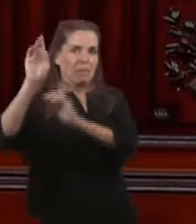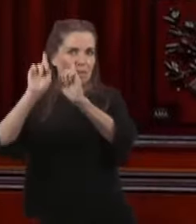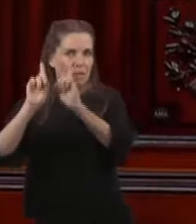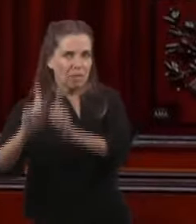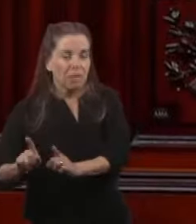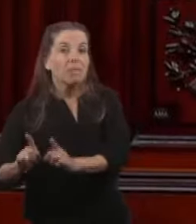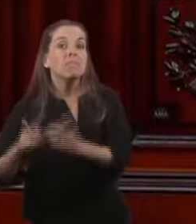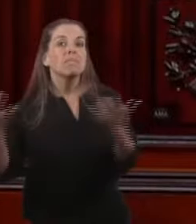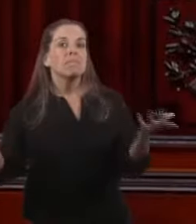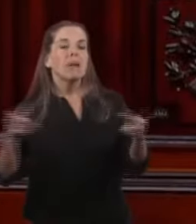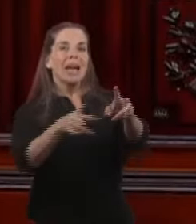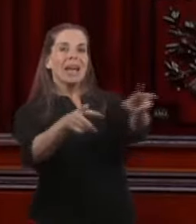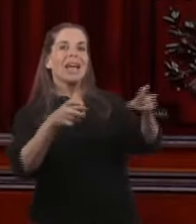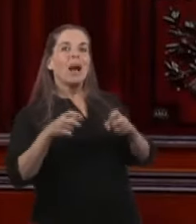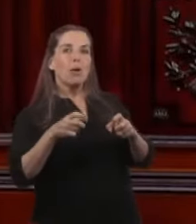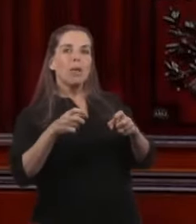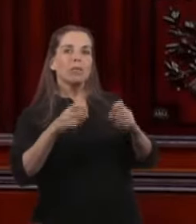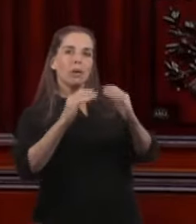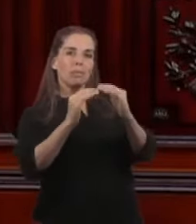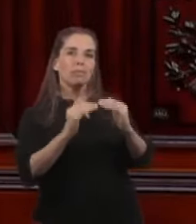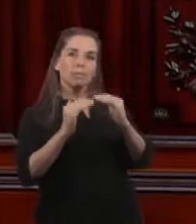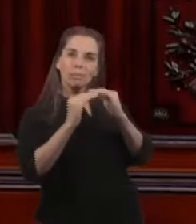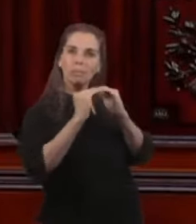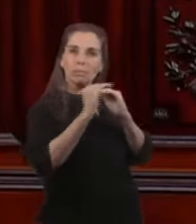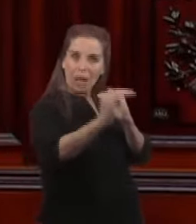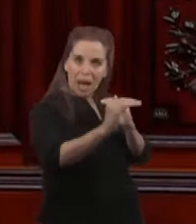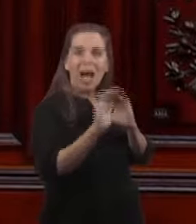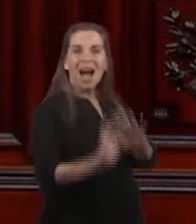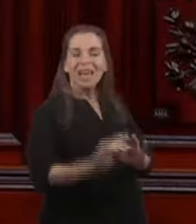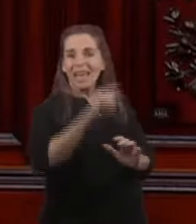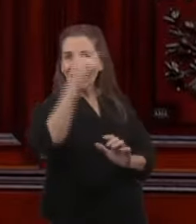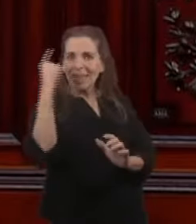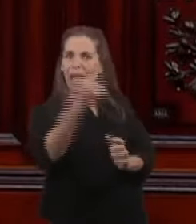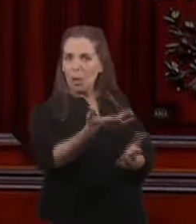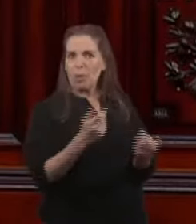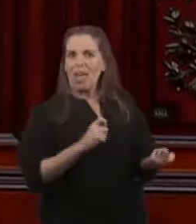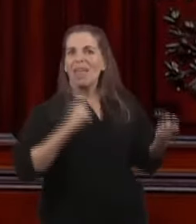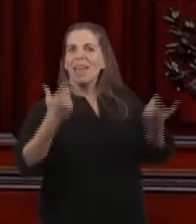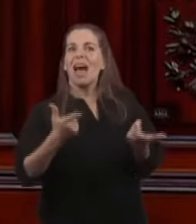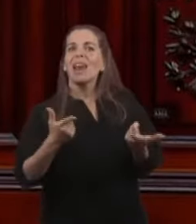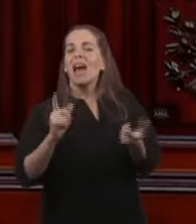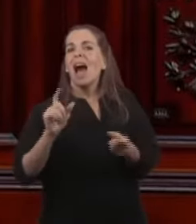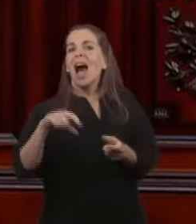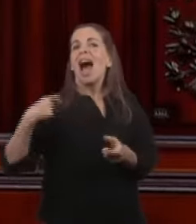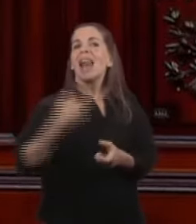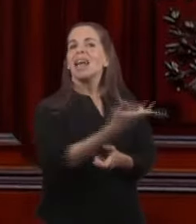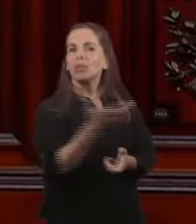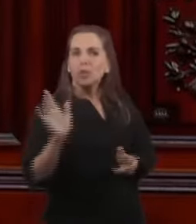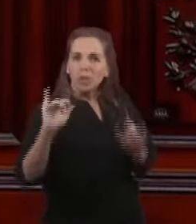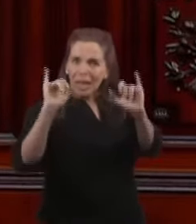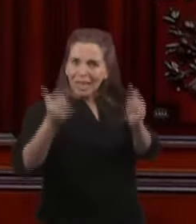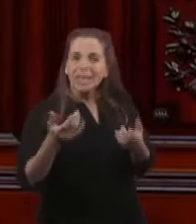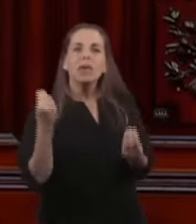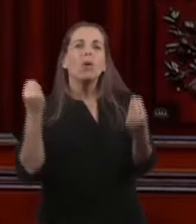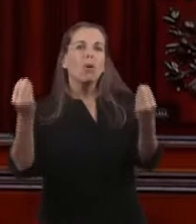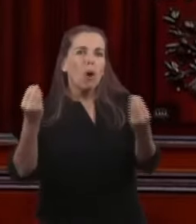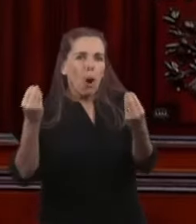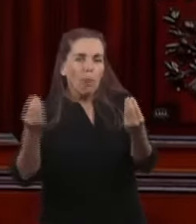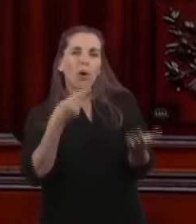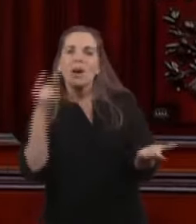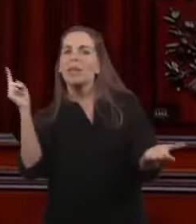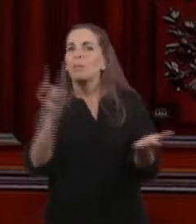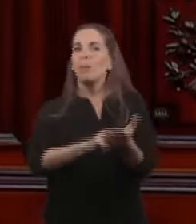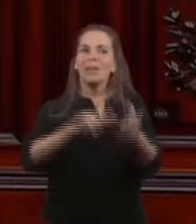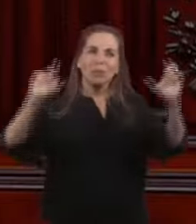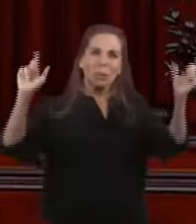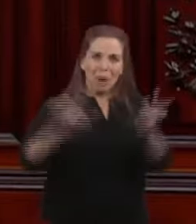aumento de los ingresos es estructural el estado va a poder devolverle a la sociedad esa mayor recaudación en reducción de impuestos tal como nos